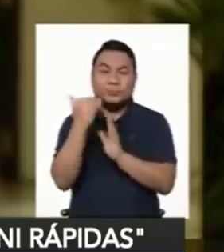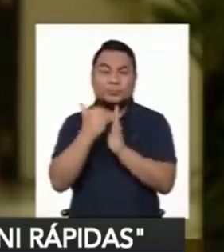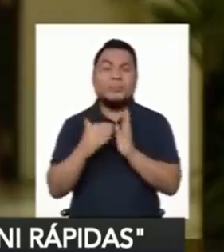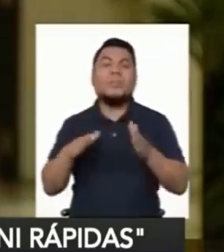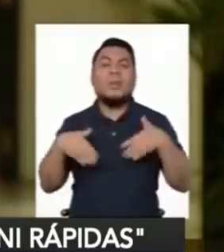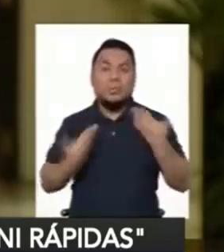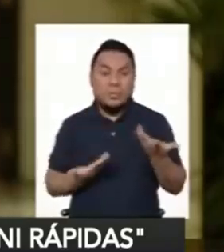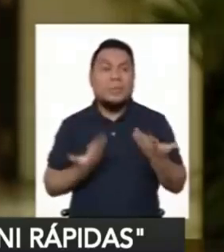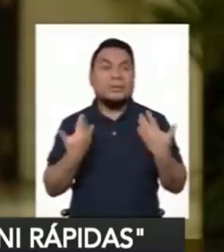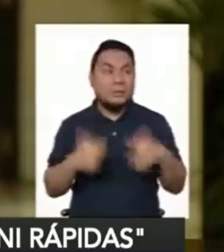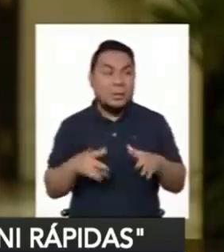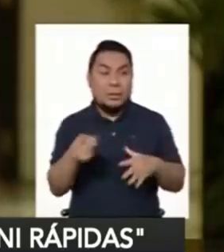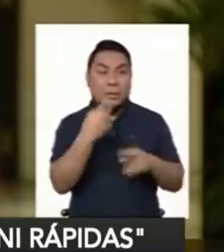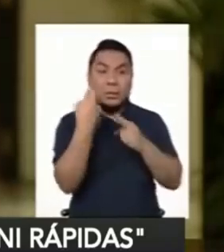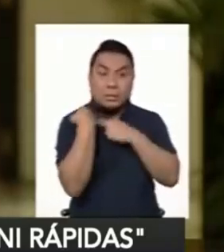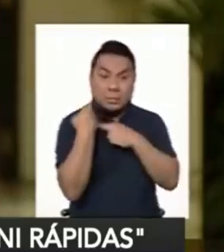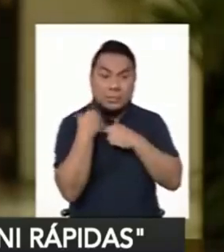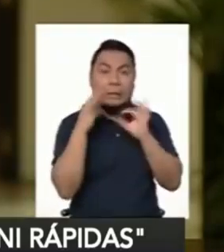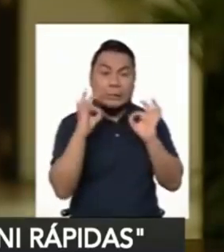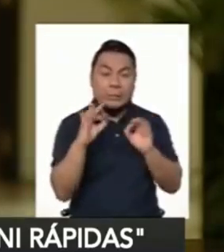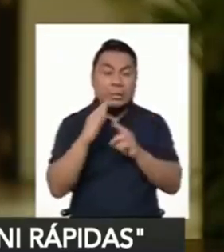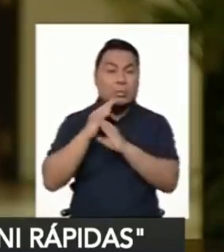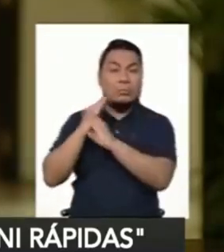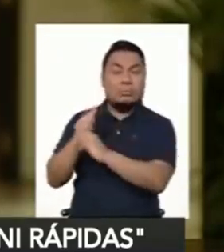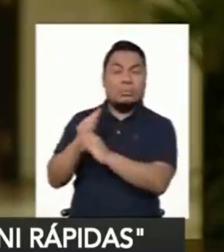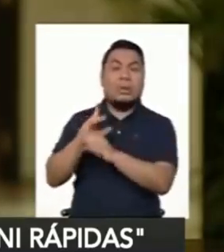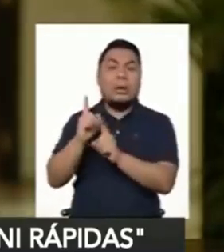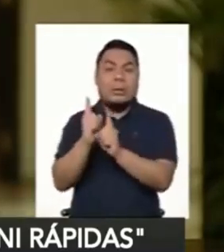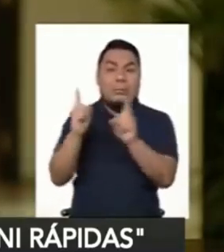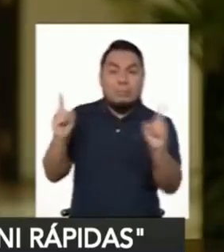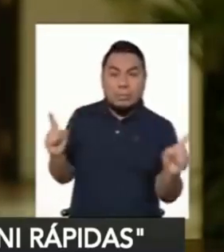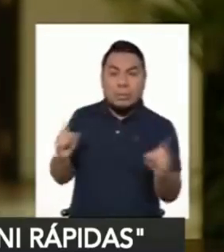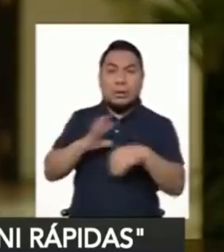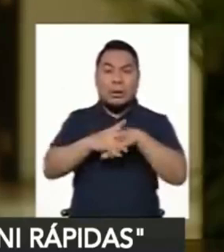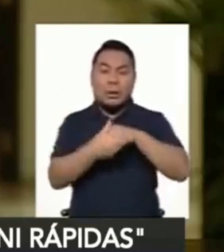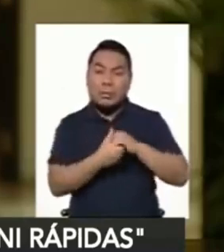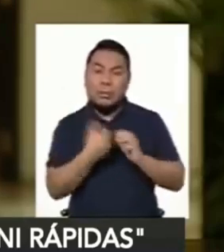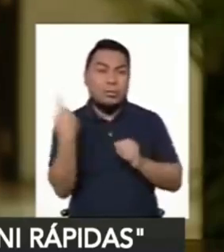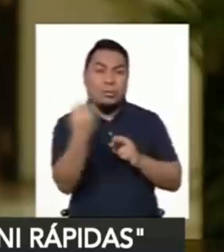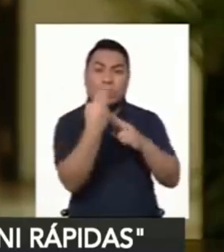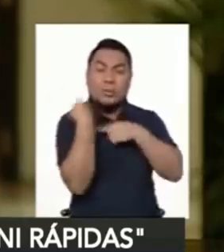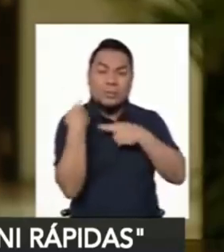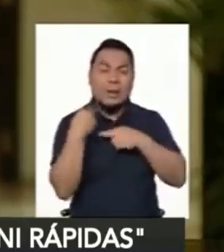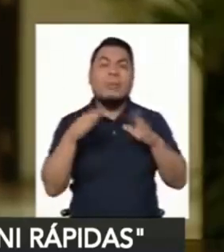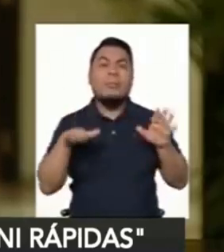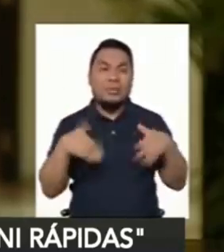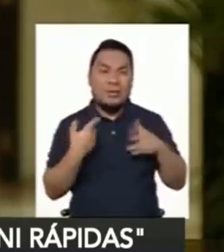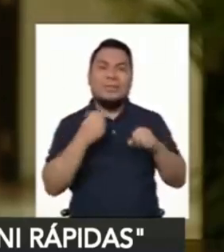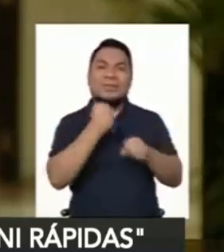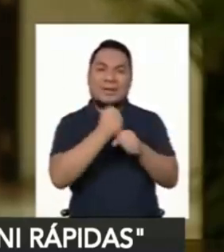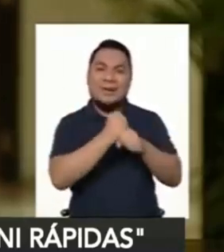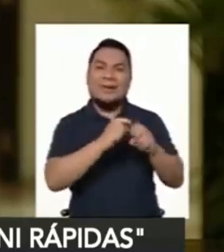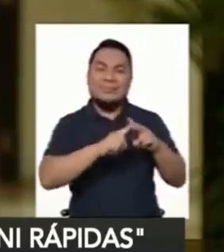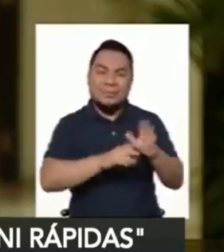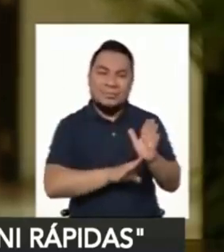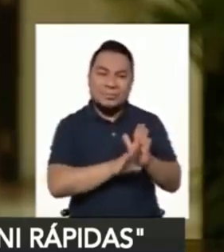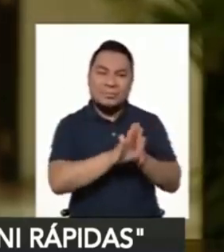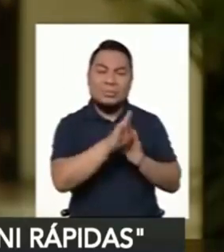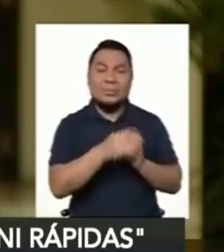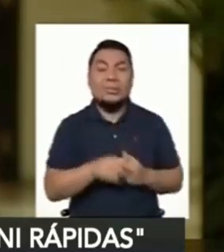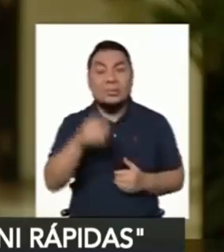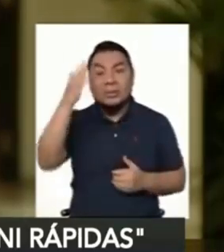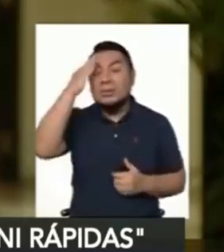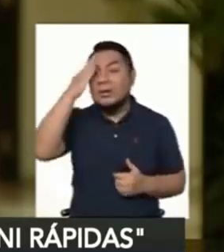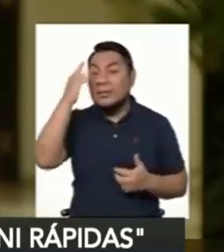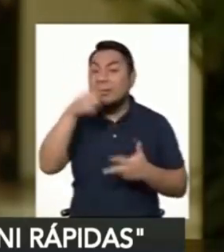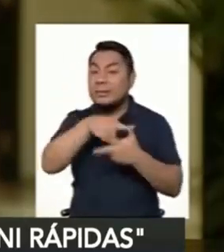ir reiniciando, manteniendo los cuidados en la propagación del virus, que ya todos sabemos cuáles son los tres